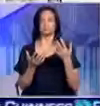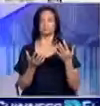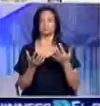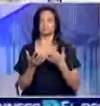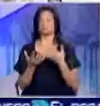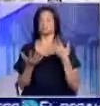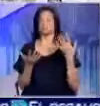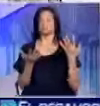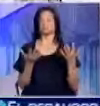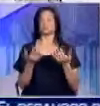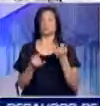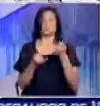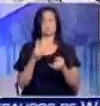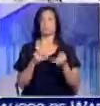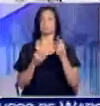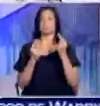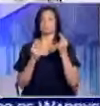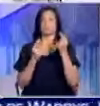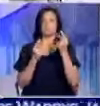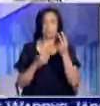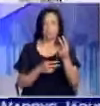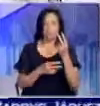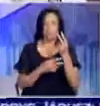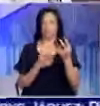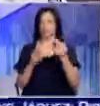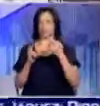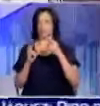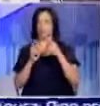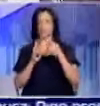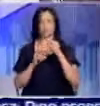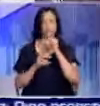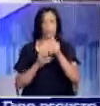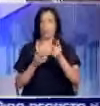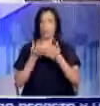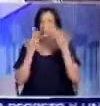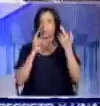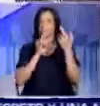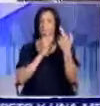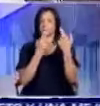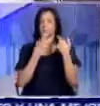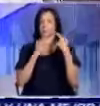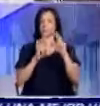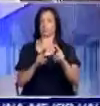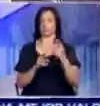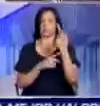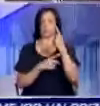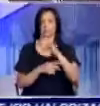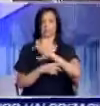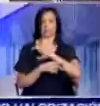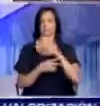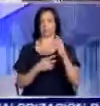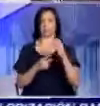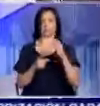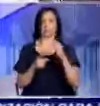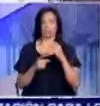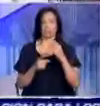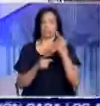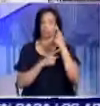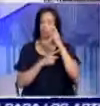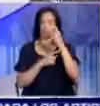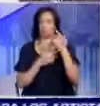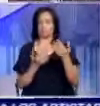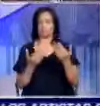final seamos testigos del irrespeto a la autoridad porque se la van a comer con mentiras por una